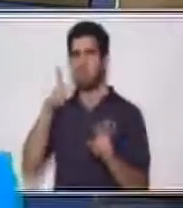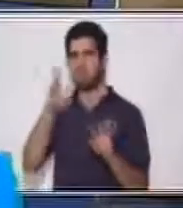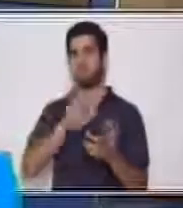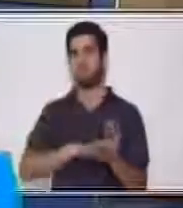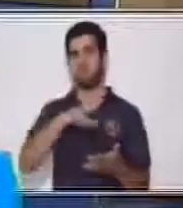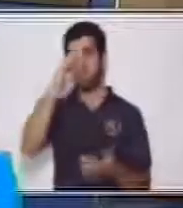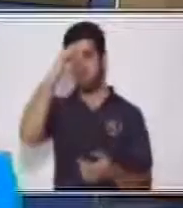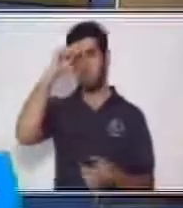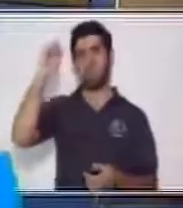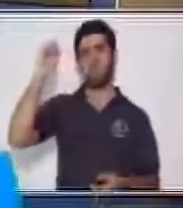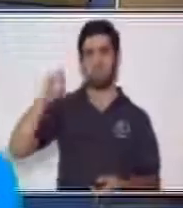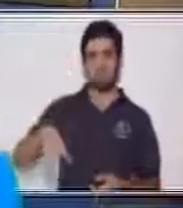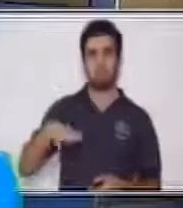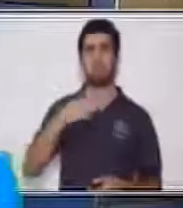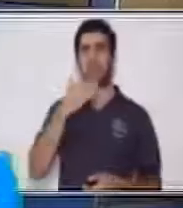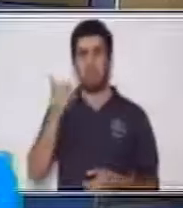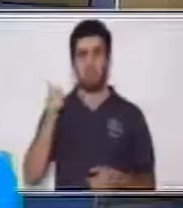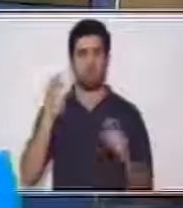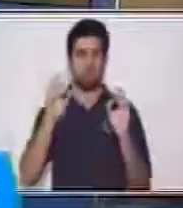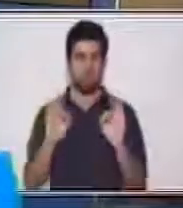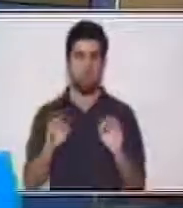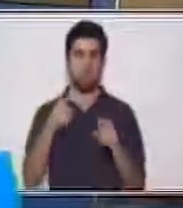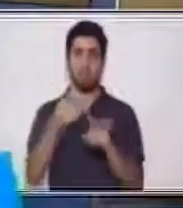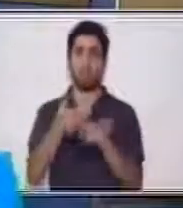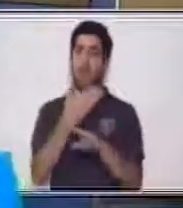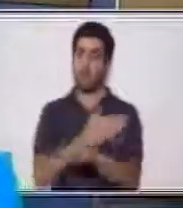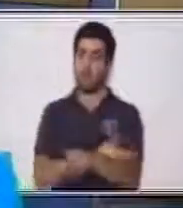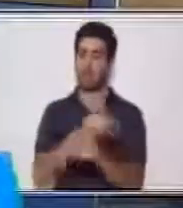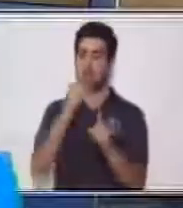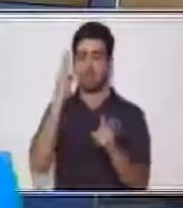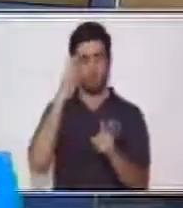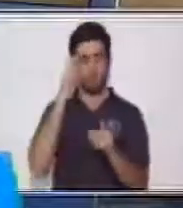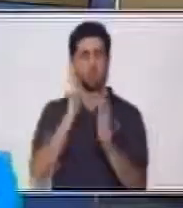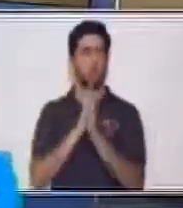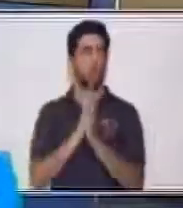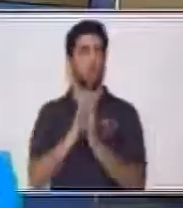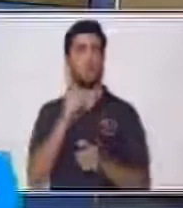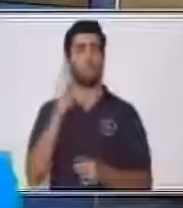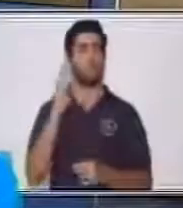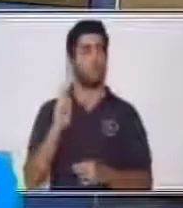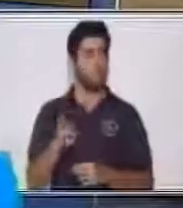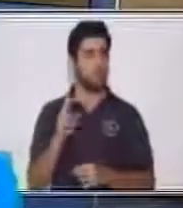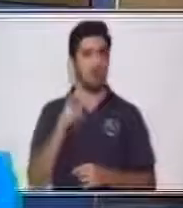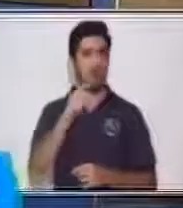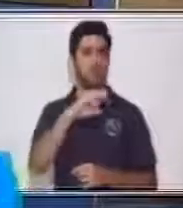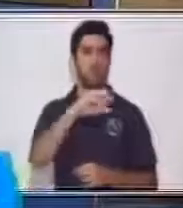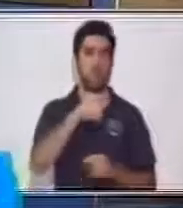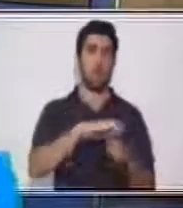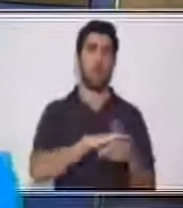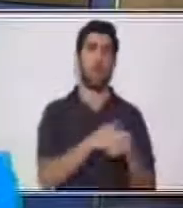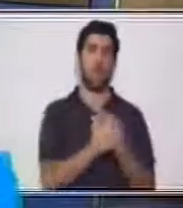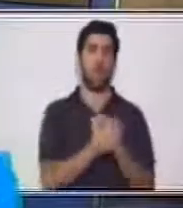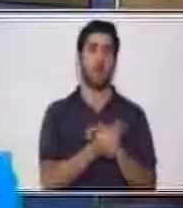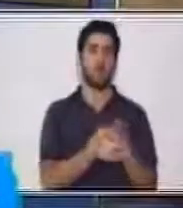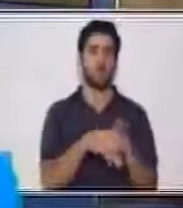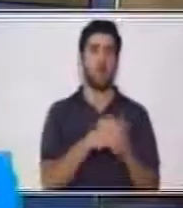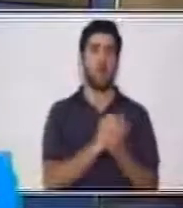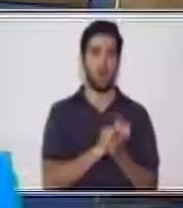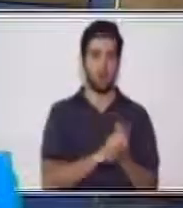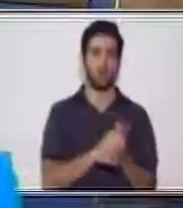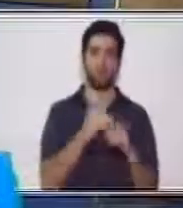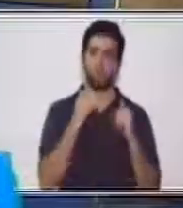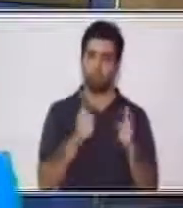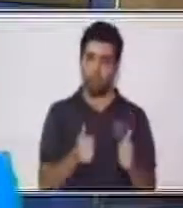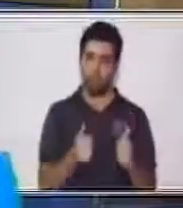de empezar, quiero que recuerdes que siempre debes lavar tus manos con agua y jabón y si en casa tienes